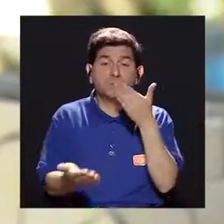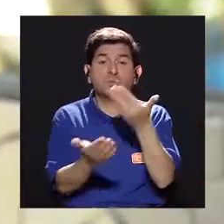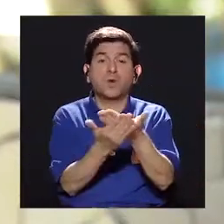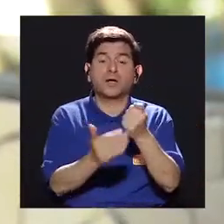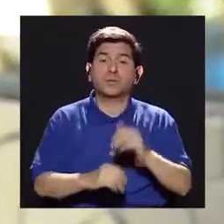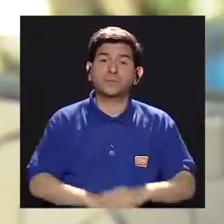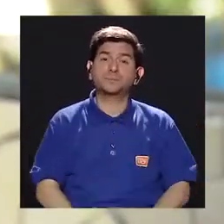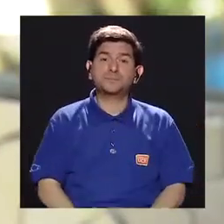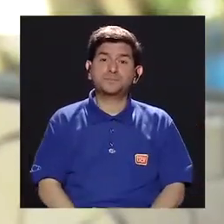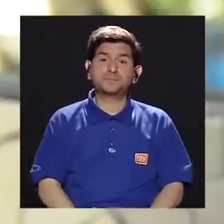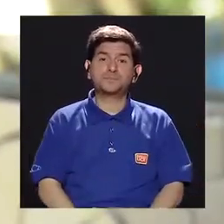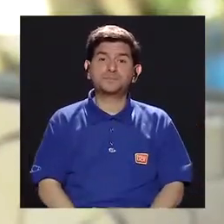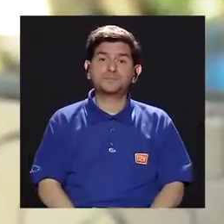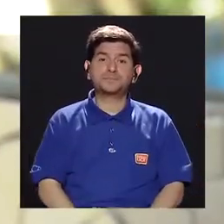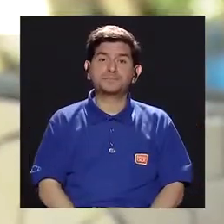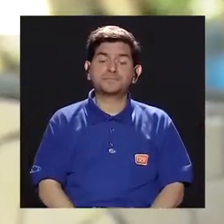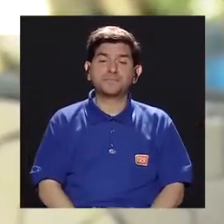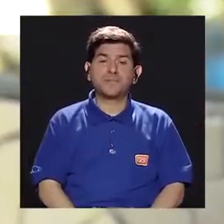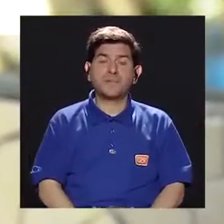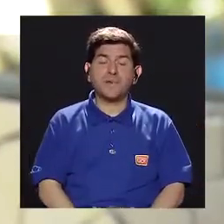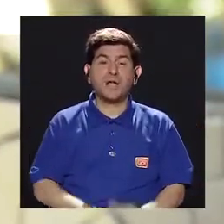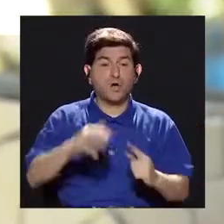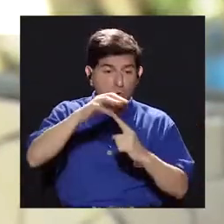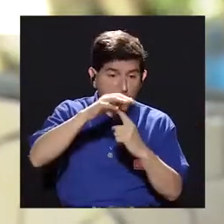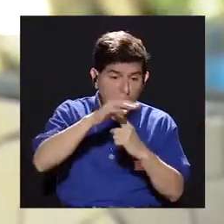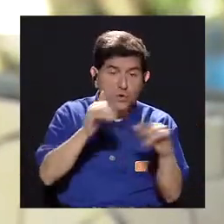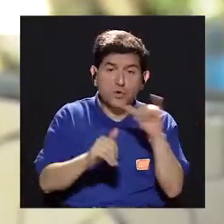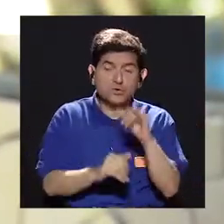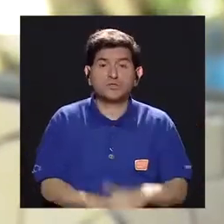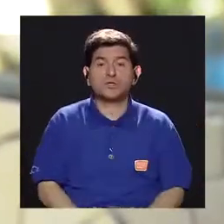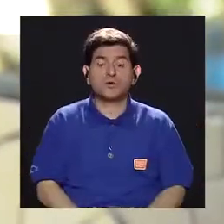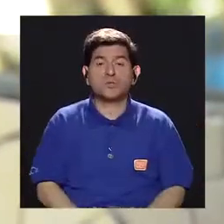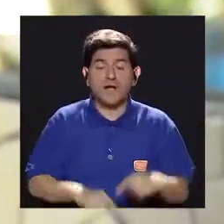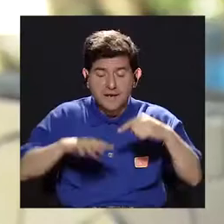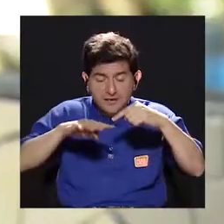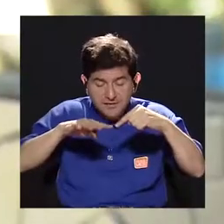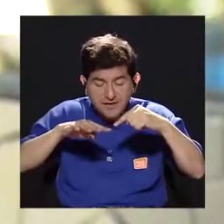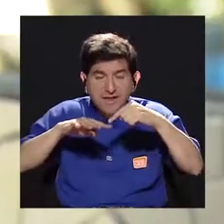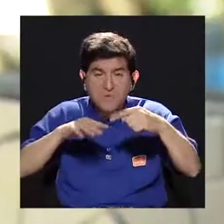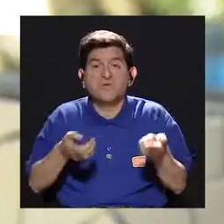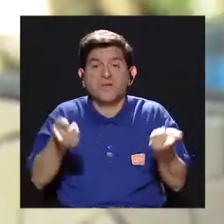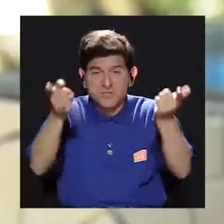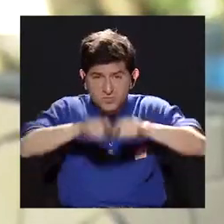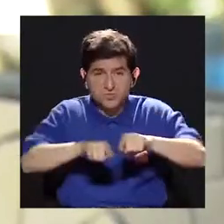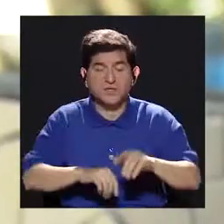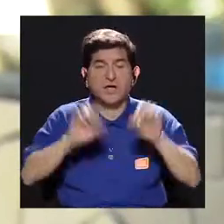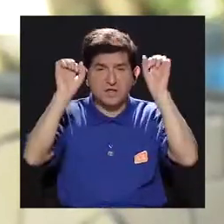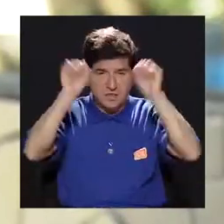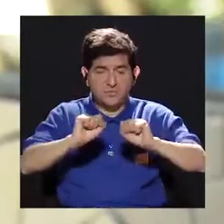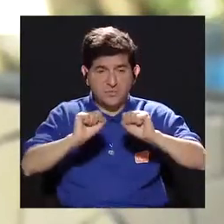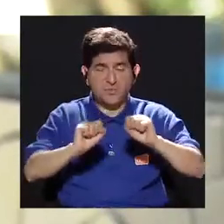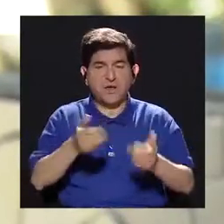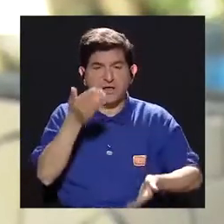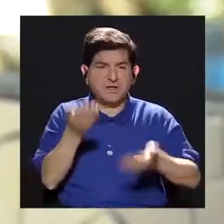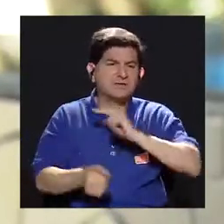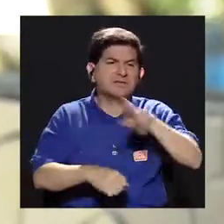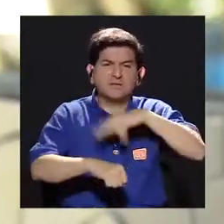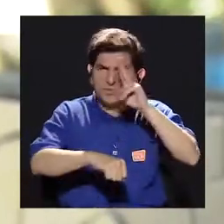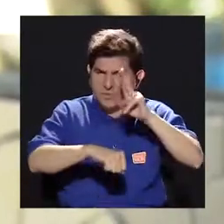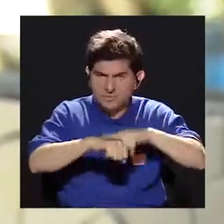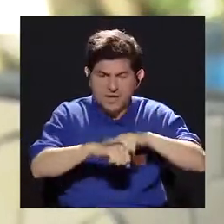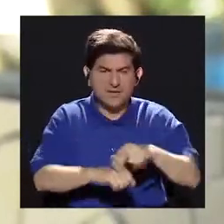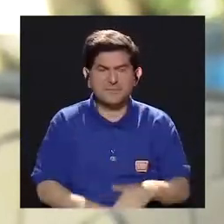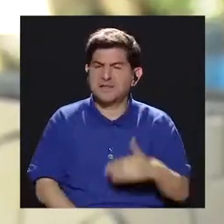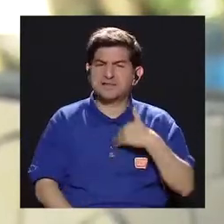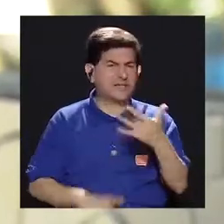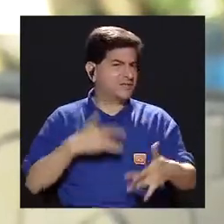muy bueno. Hablando de lo que son honguitos, también se dan los hongos en las uñas. Esto se puede dar, esto